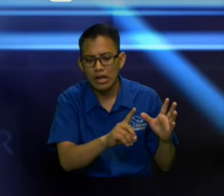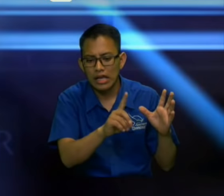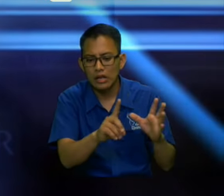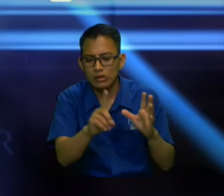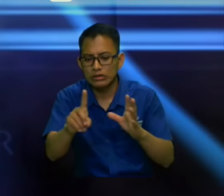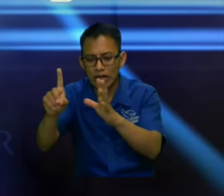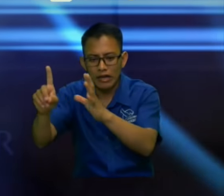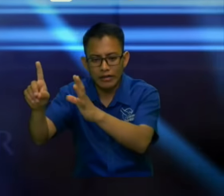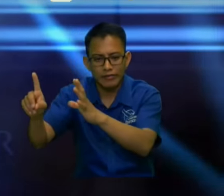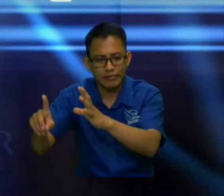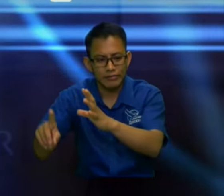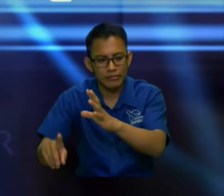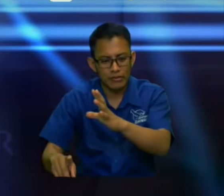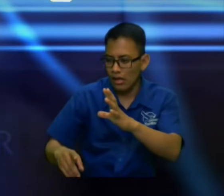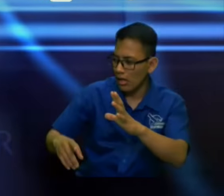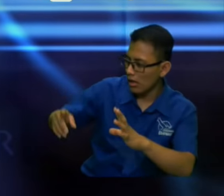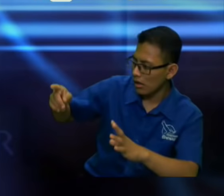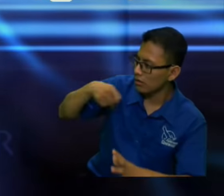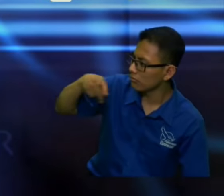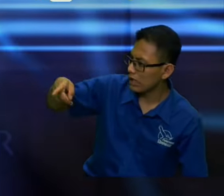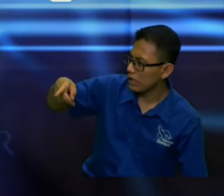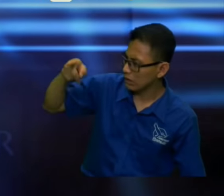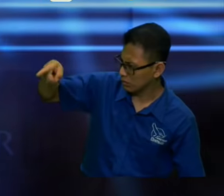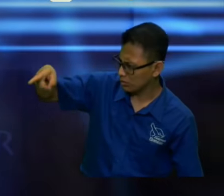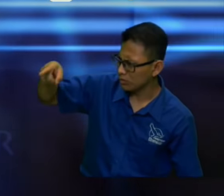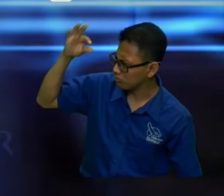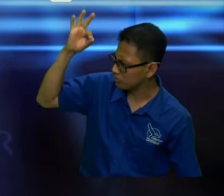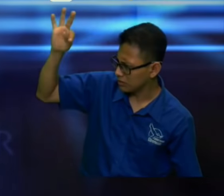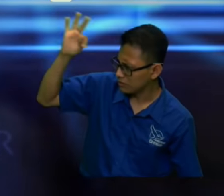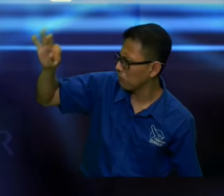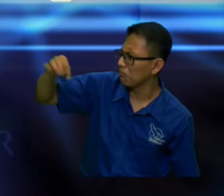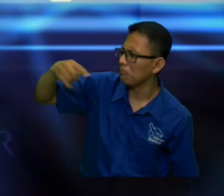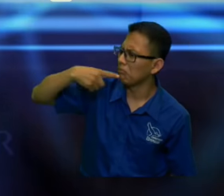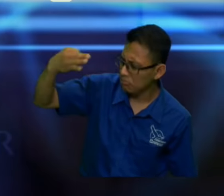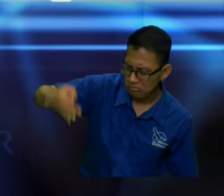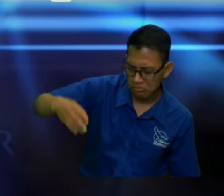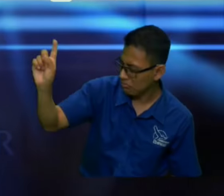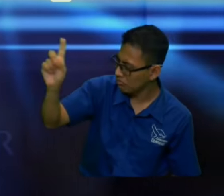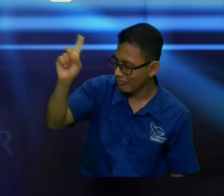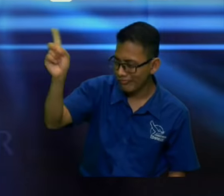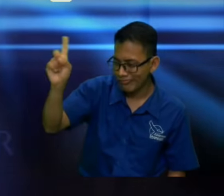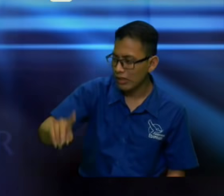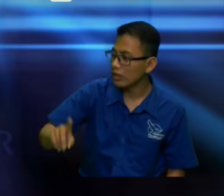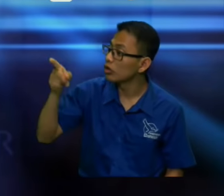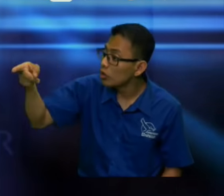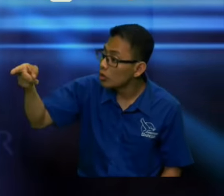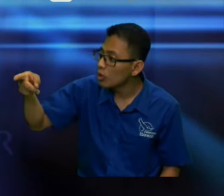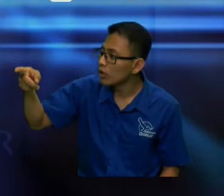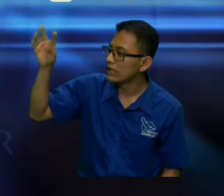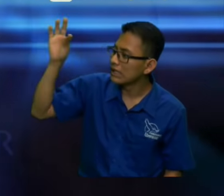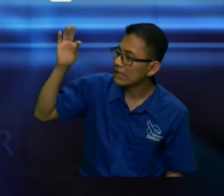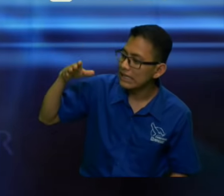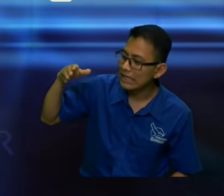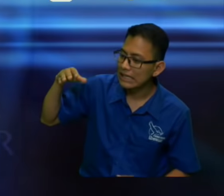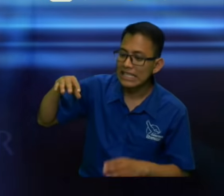ellos se le ocurre y le dice: tu testimonio no es verdadero, tu testimonio no es verdadero, porque tú das testimonio de ti